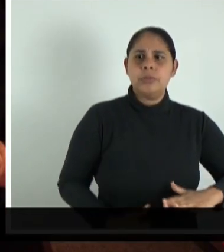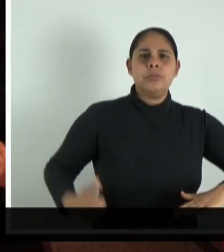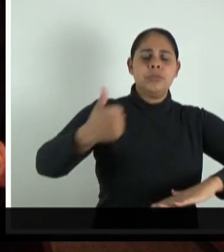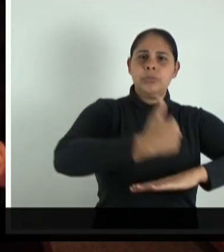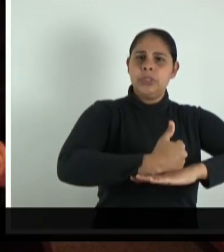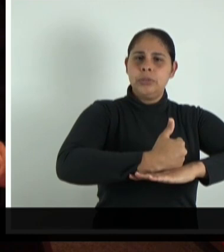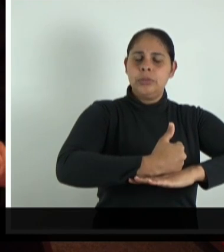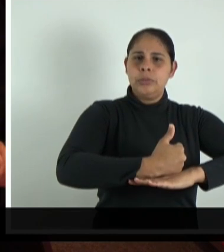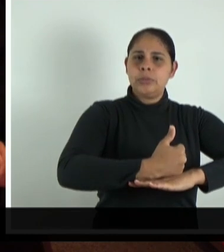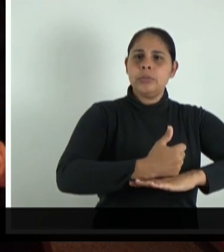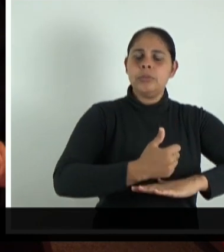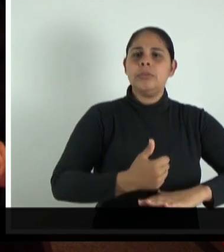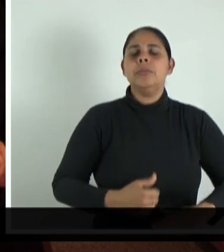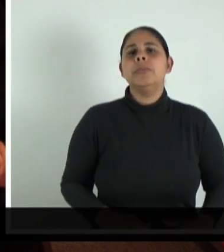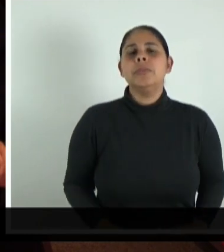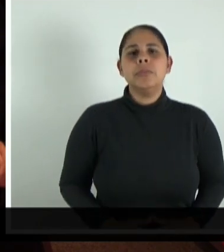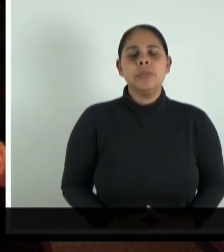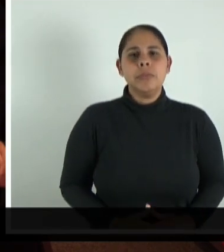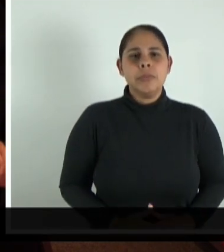Le prometo de todo corazón.